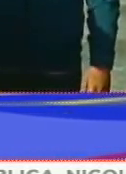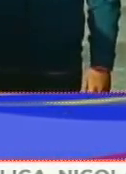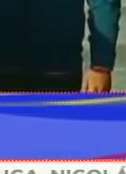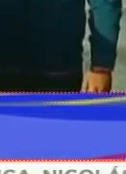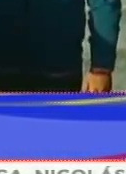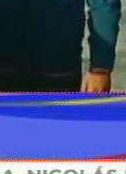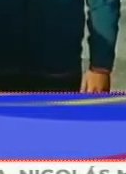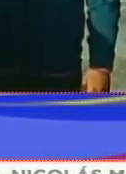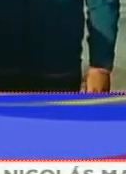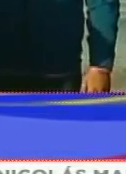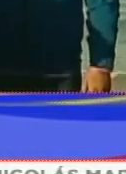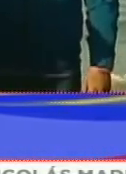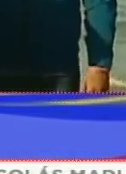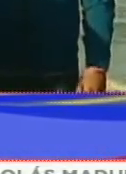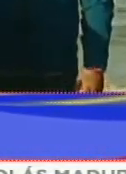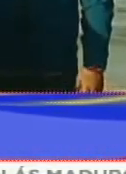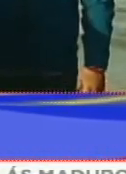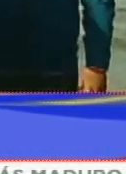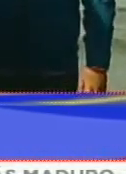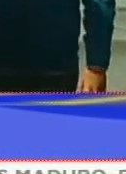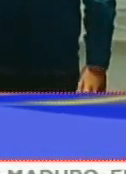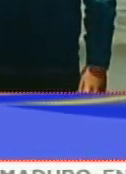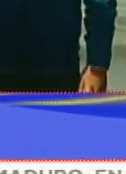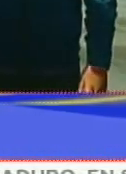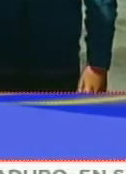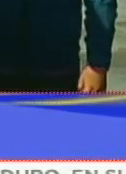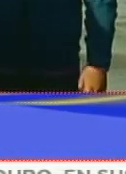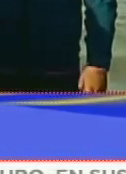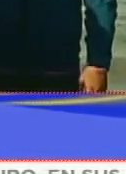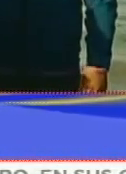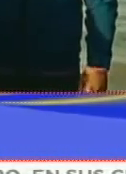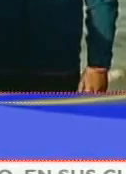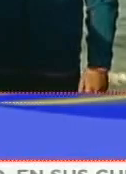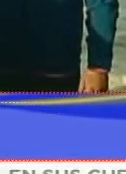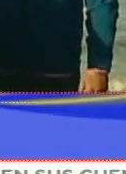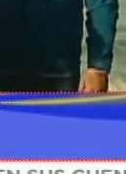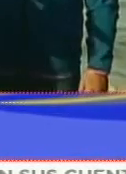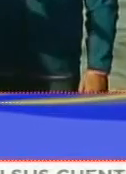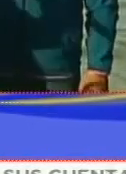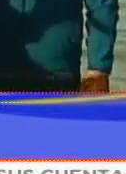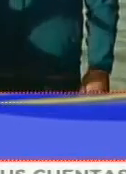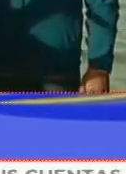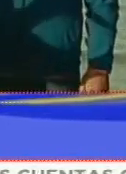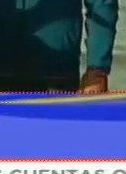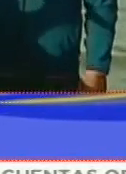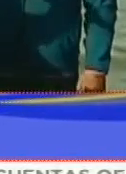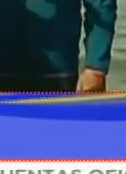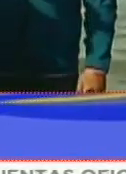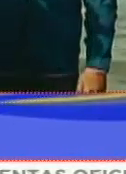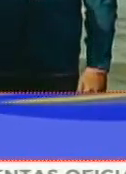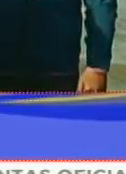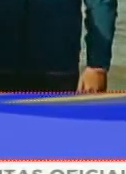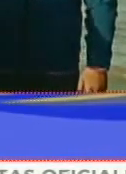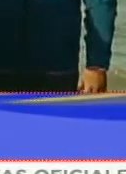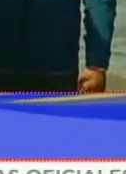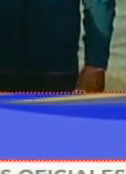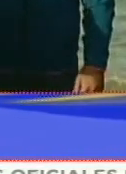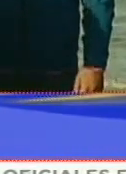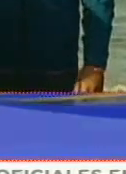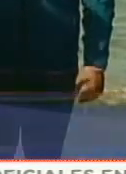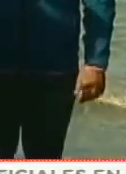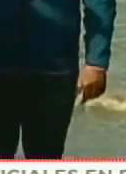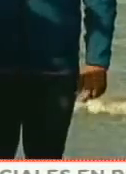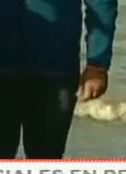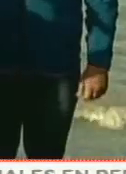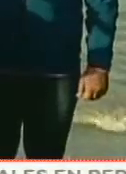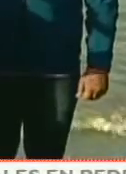comienzo, presidente Maduro. Presidente Nicolás, me acompaña el compañero César Romero, nuestros alcaldes de la Cumaná,